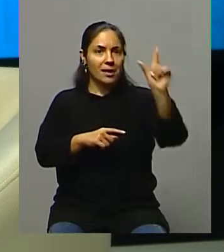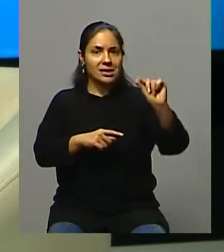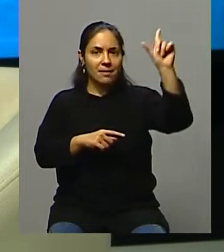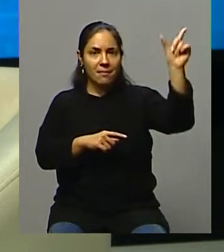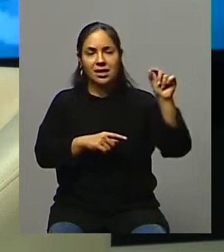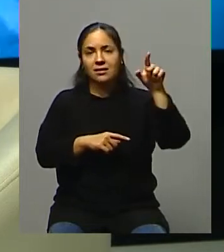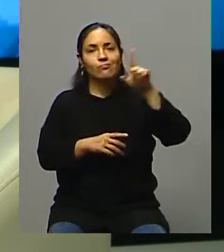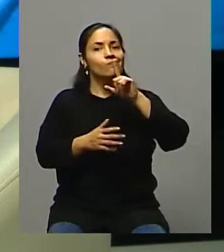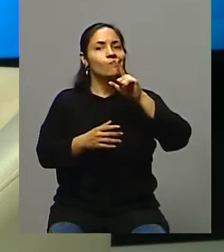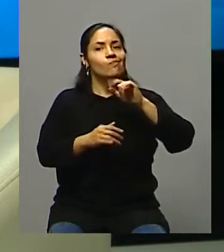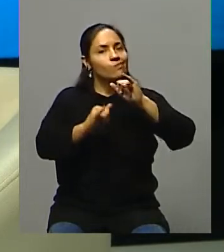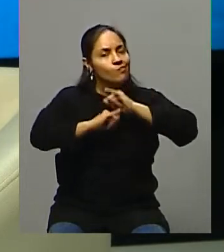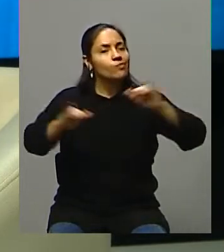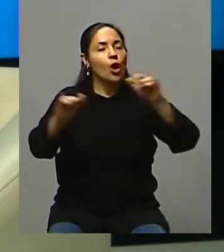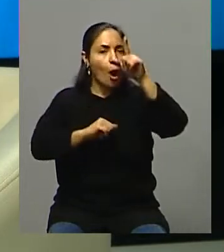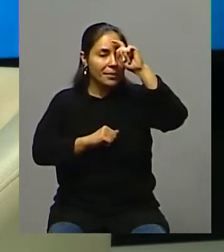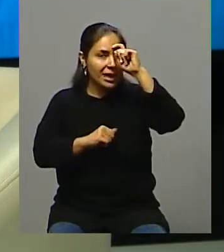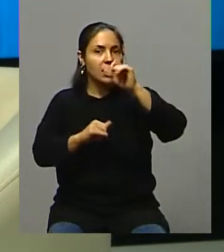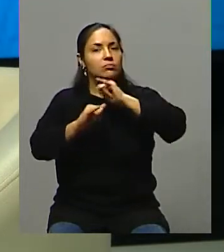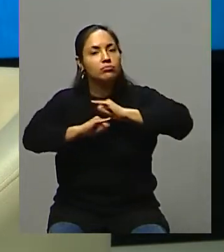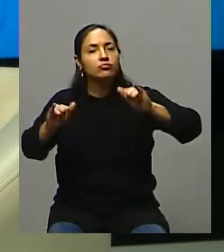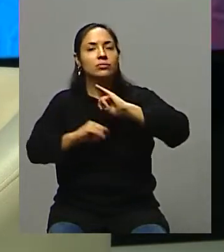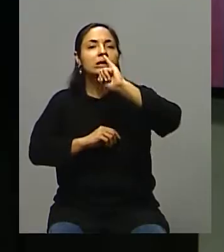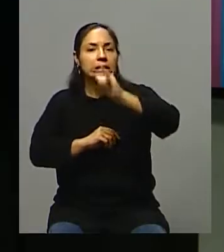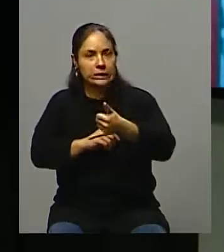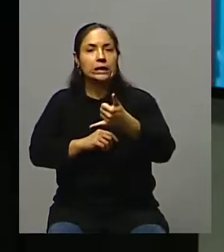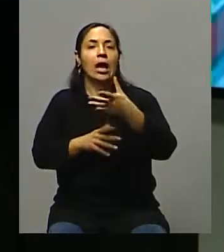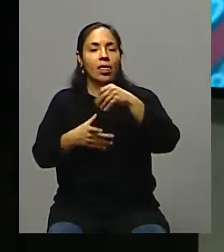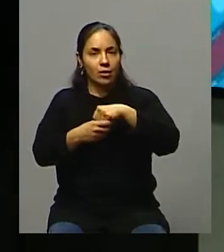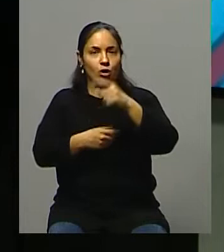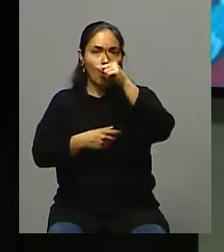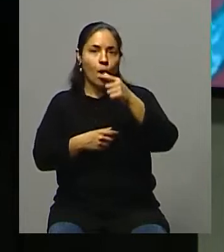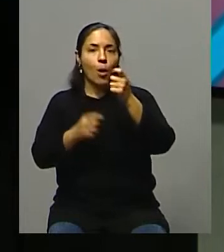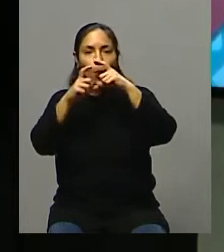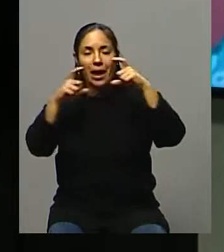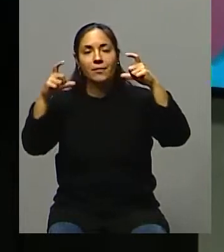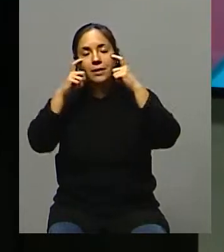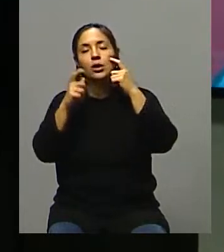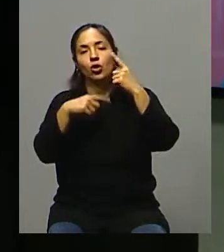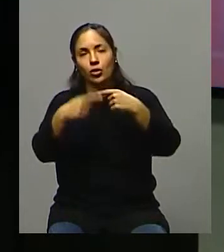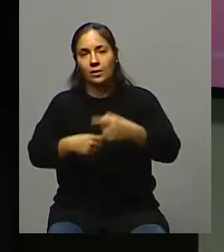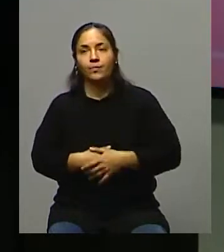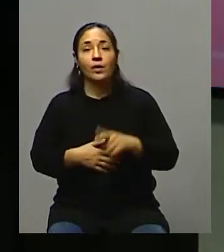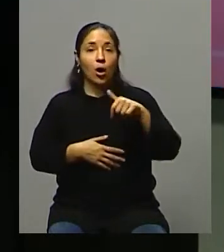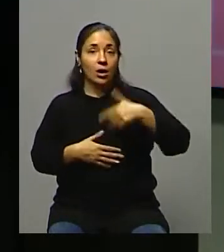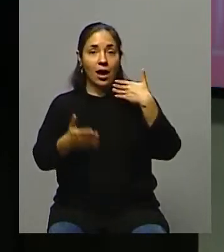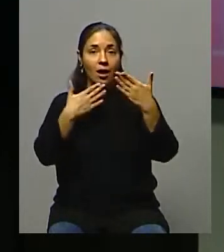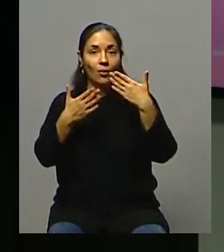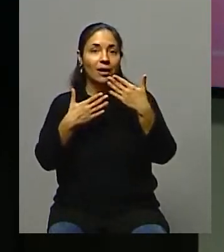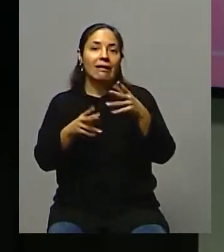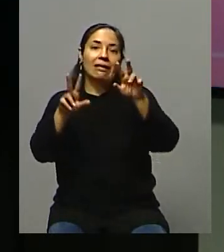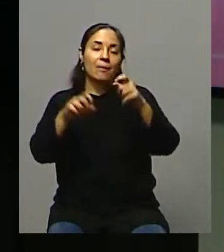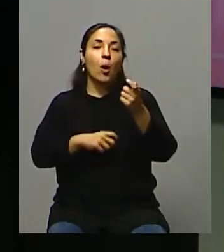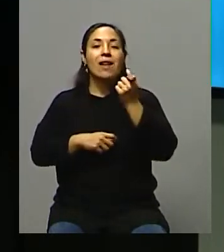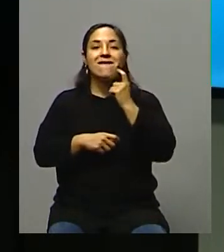uso de barbijo en centros hospitalarios donde se atienden pacientes, sí, eso sí. Leonardo, enseguida vamos a hablar de lo que tenemos ahora, que es la viruela del mono. En el